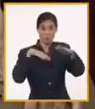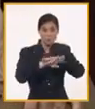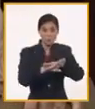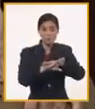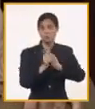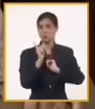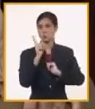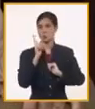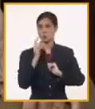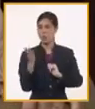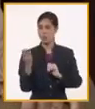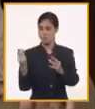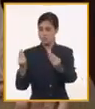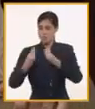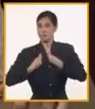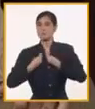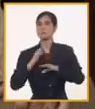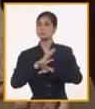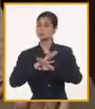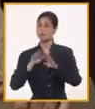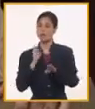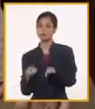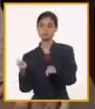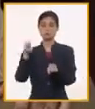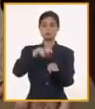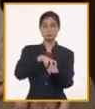Entonces yo al otro día,